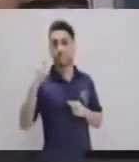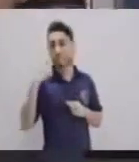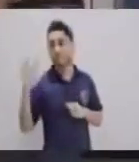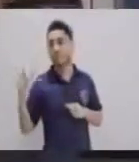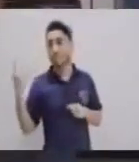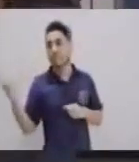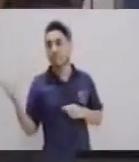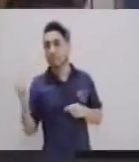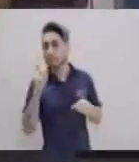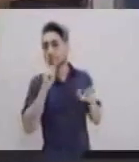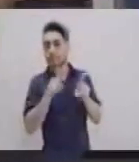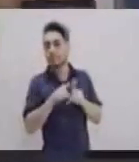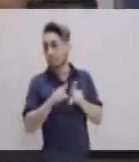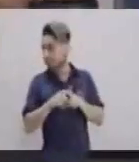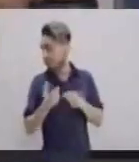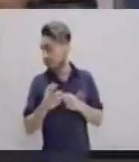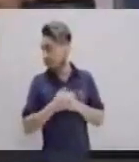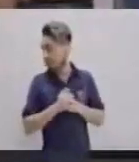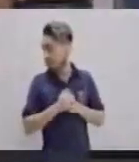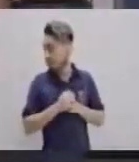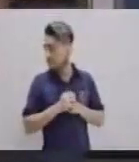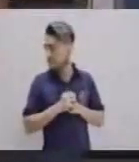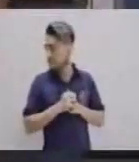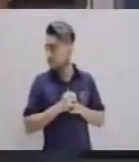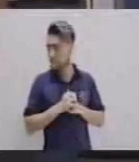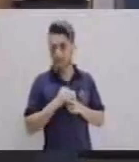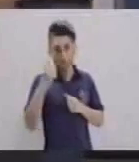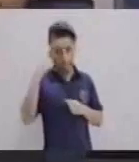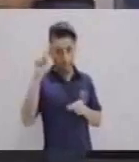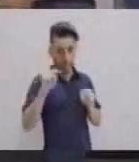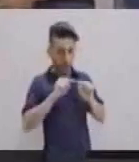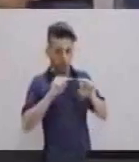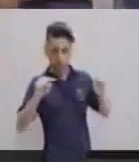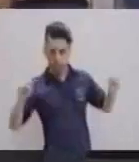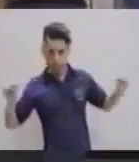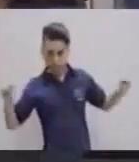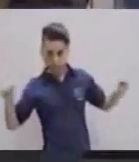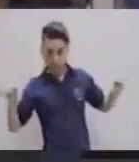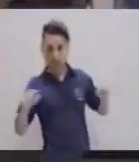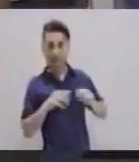vamos a también determinar la asíntota horizontal.